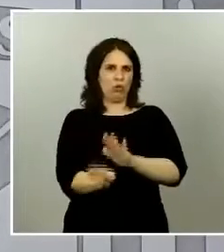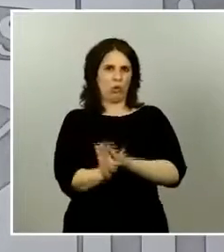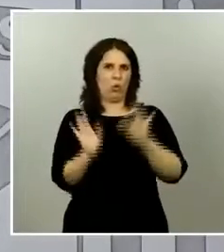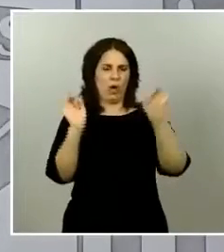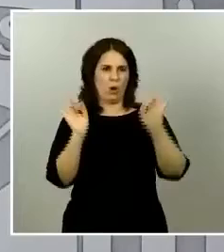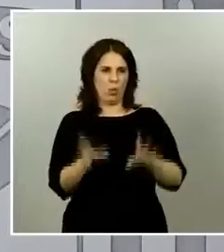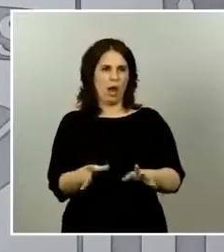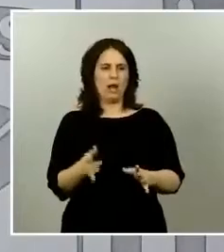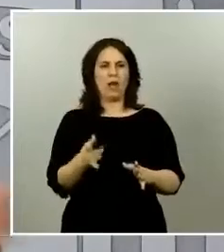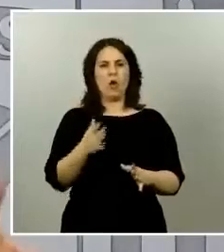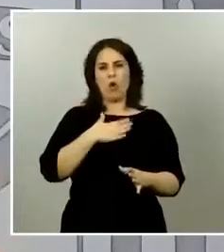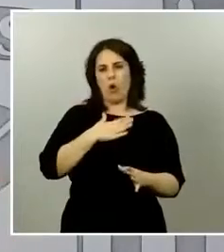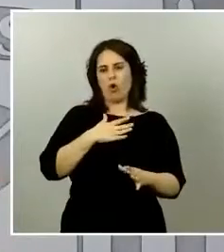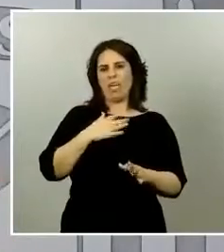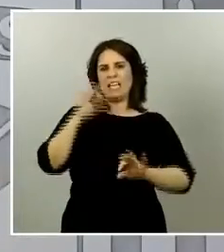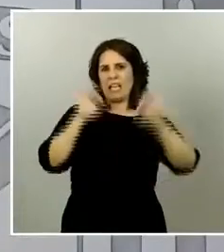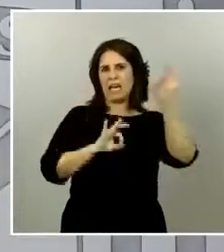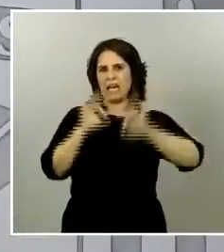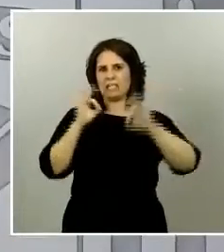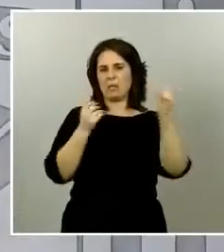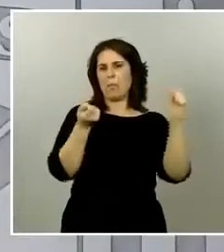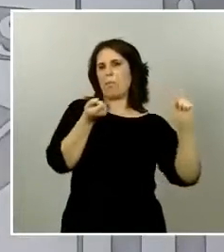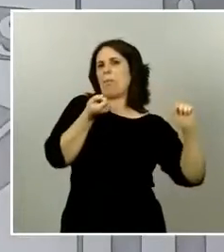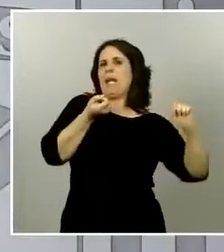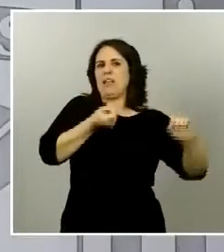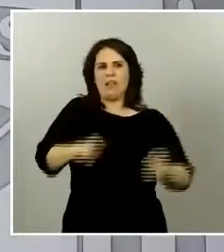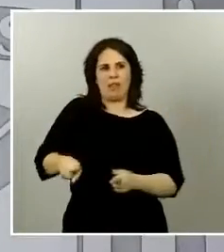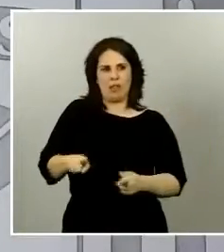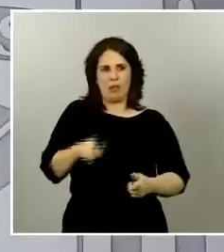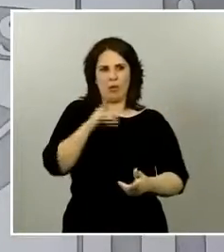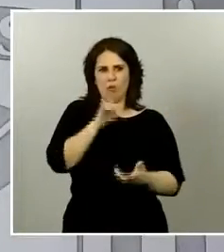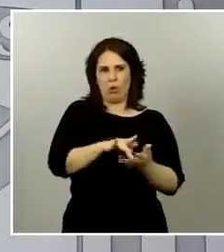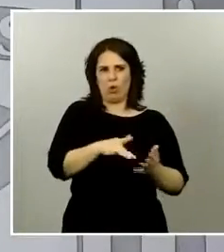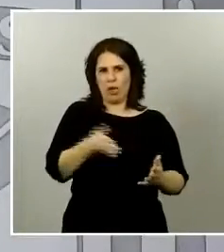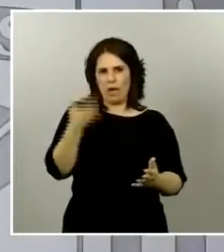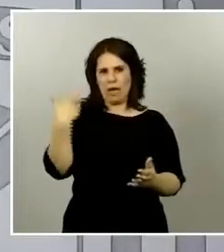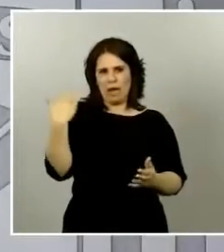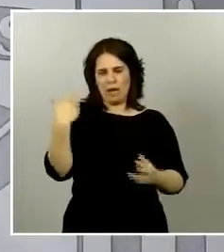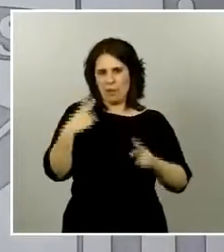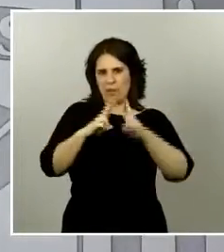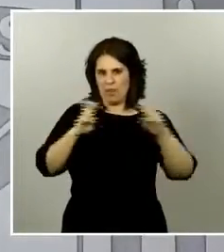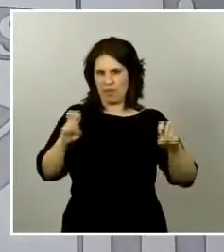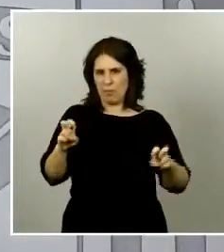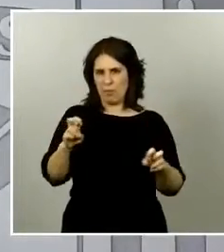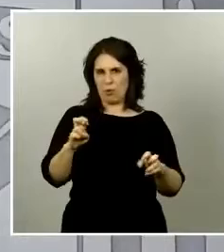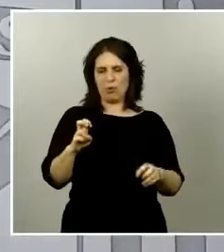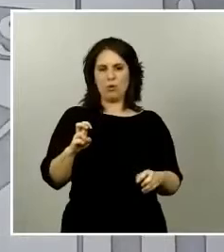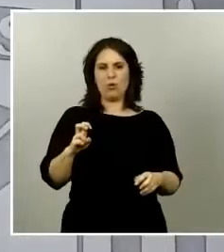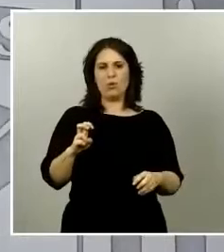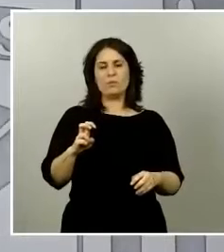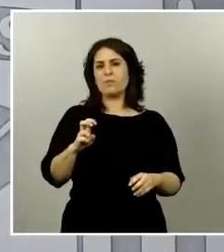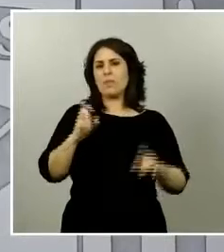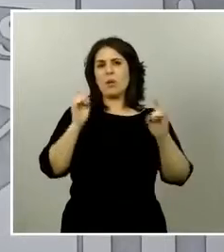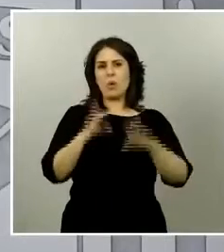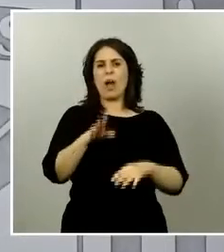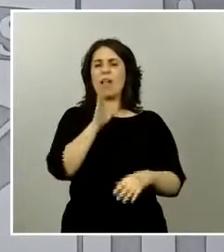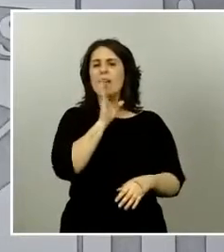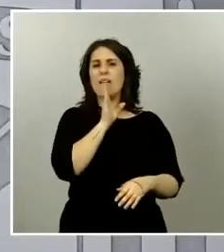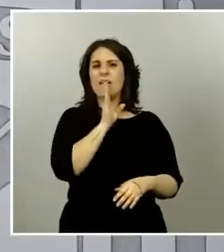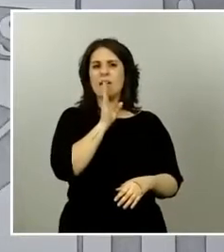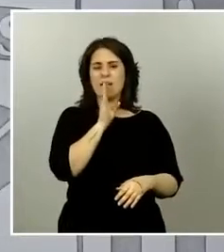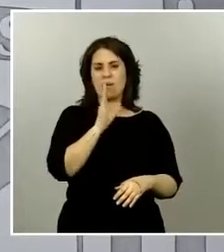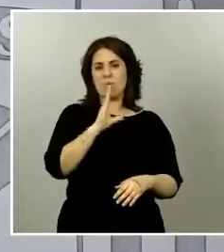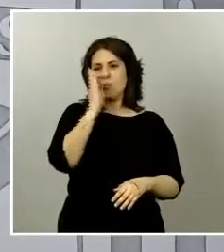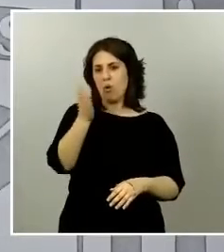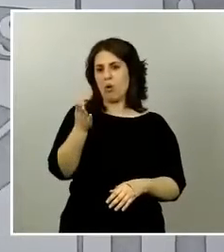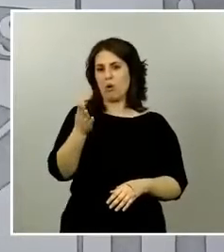hasta ahora ha sido, siga siendo satisfactorio, teniendo pues unos tipos de interés bastante parecidos a los que teníamos al principio de